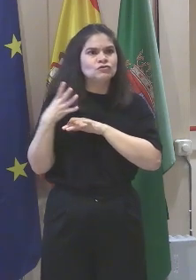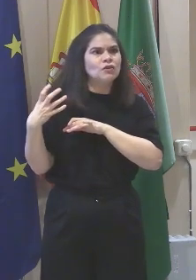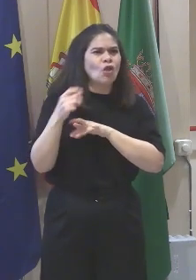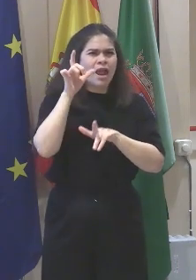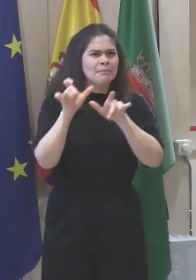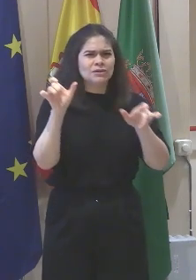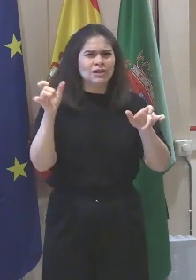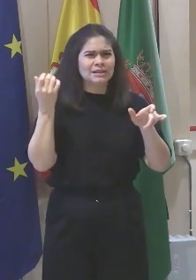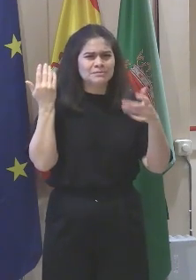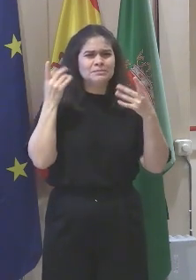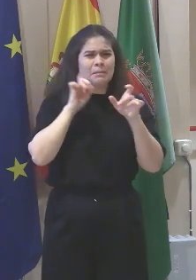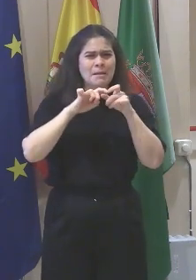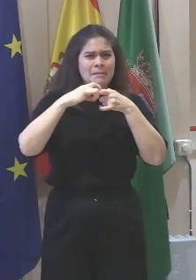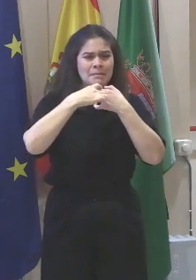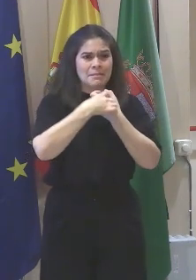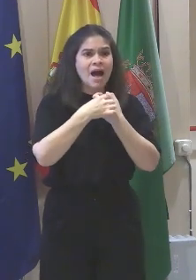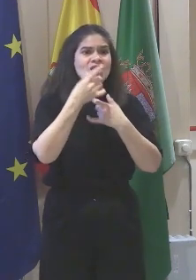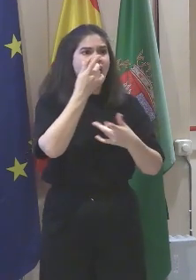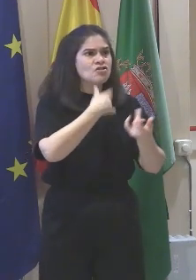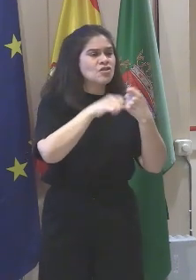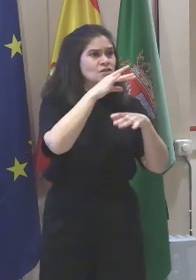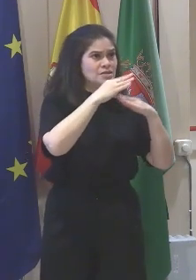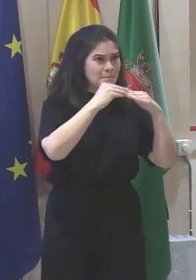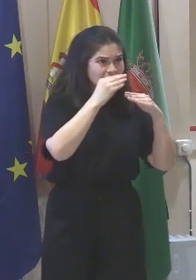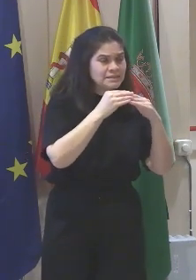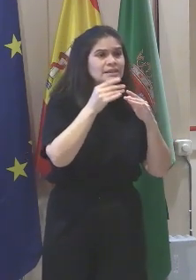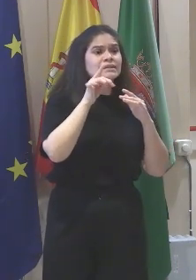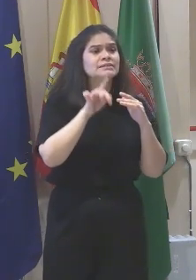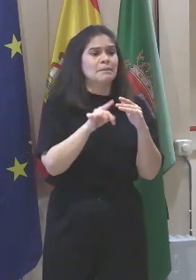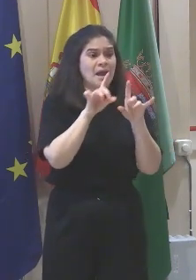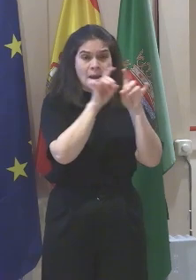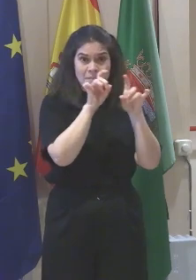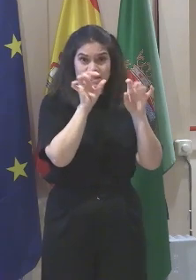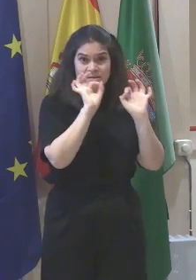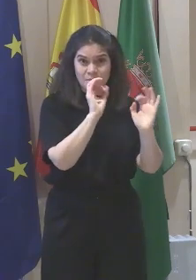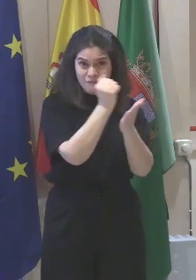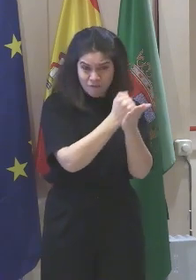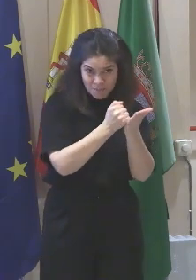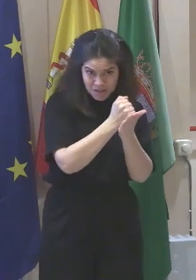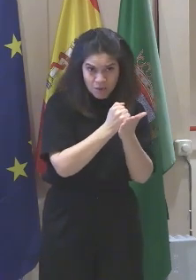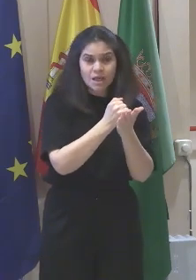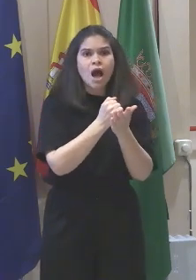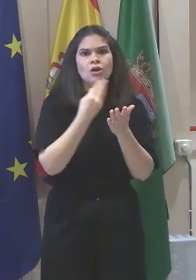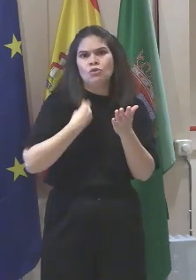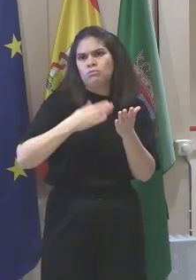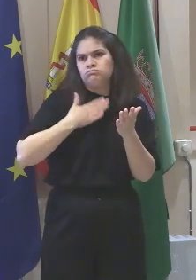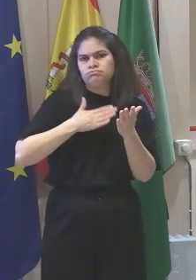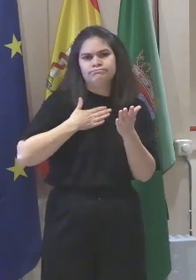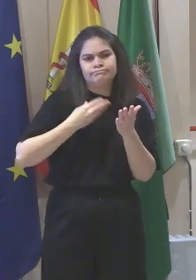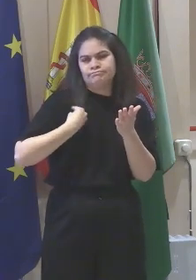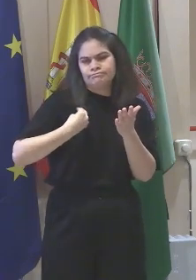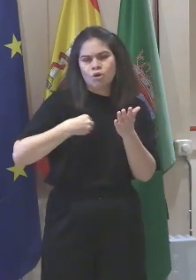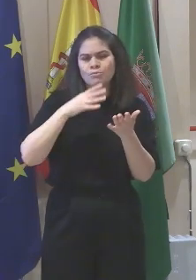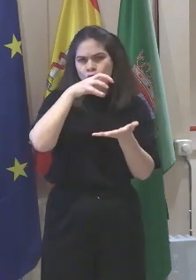personas involucradas, desde asociaciones de pacientes, lógicamente, empresas farmacéuticas, los propios clínicos y todo